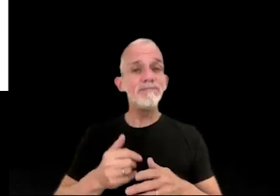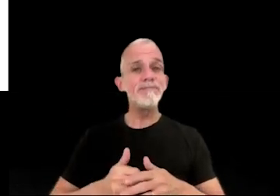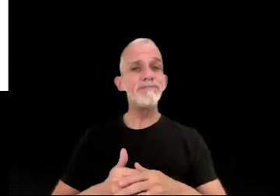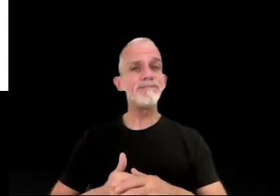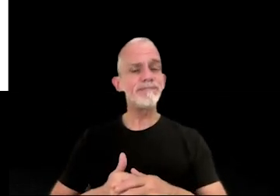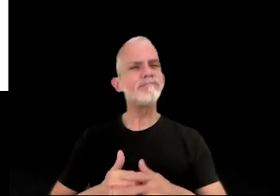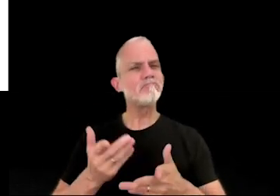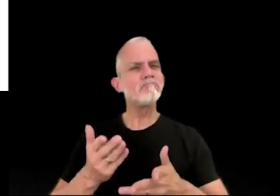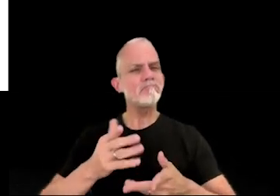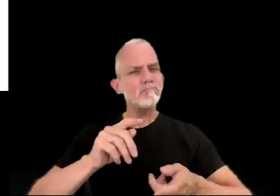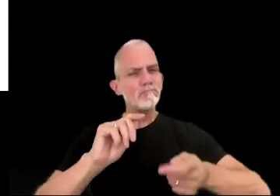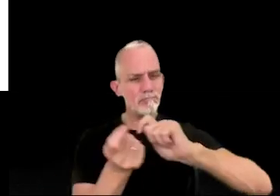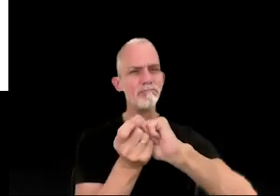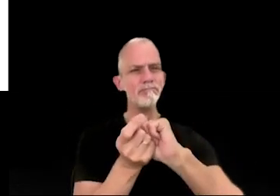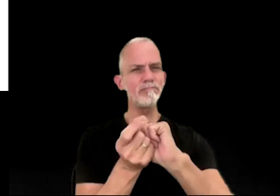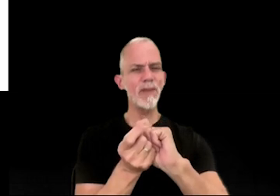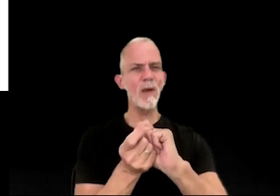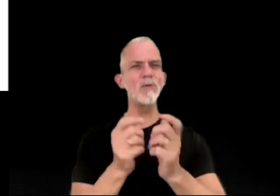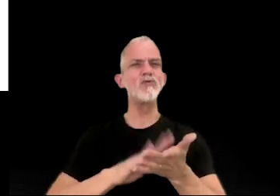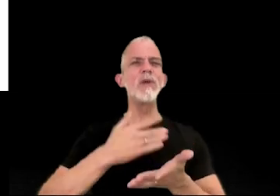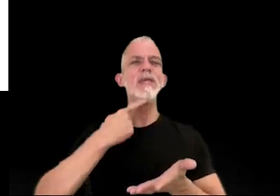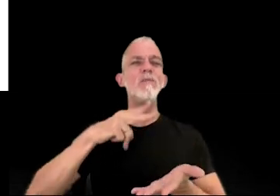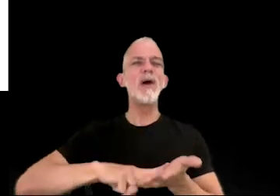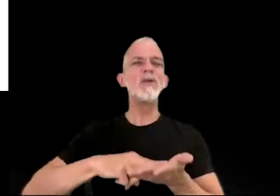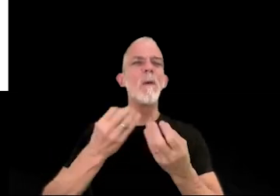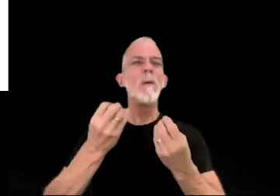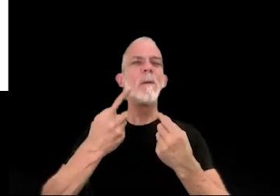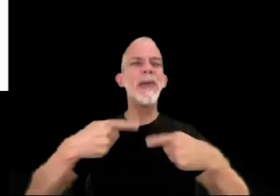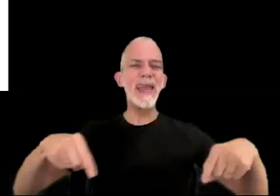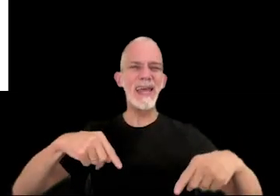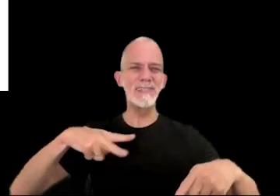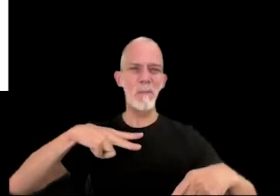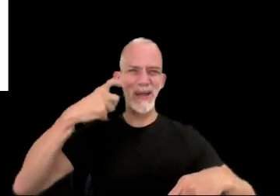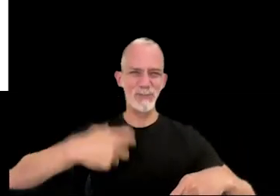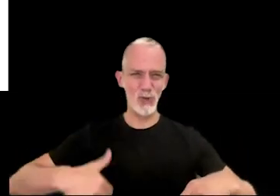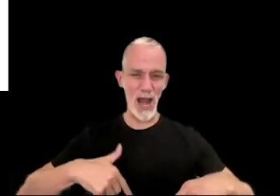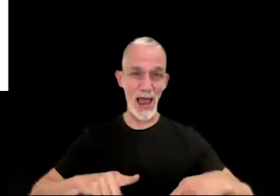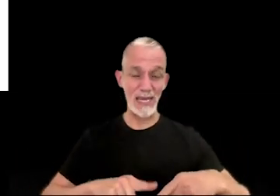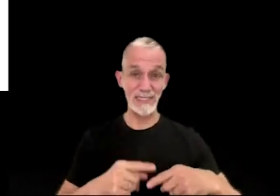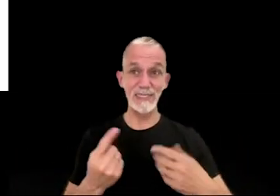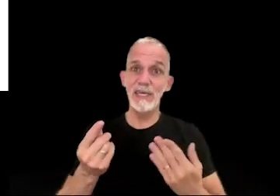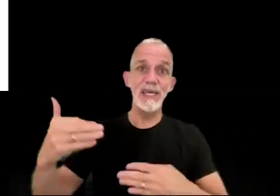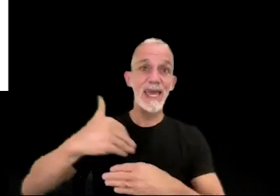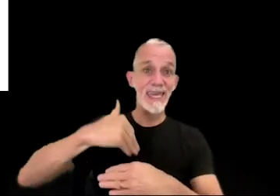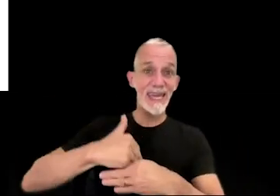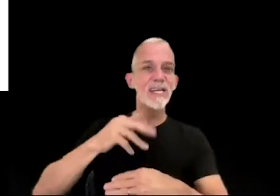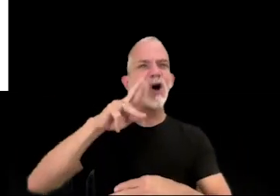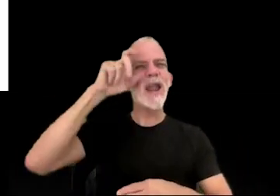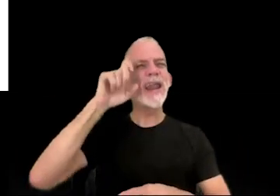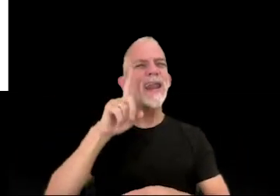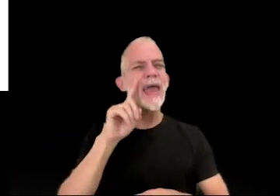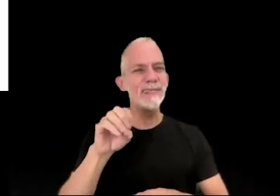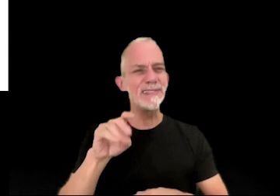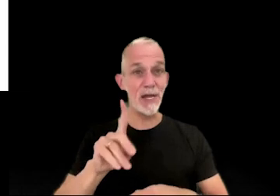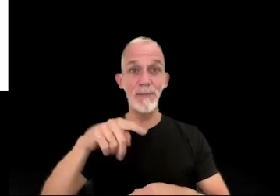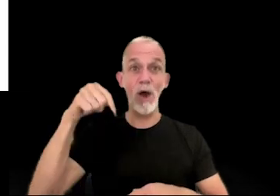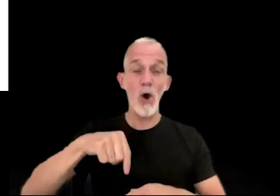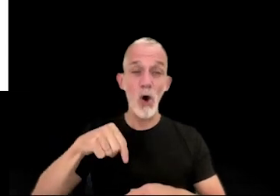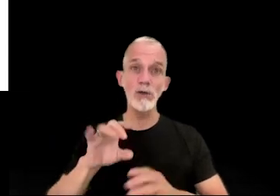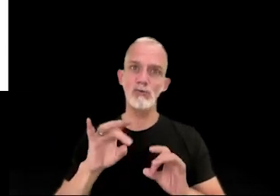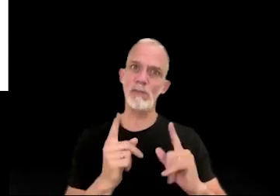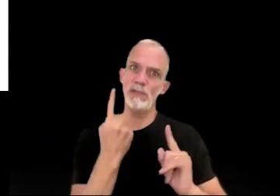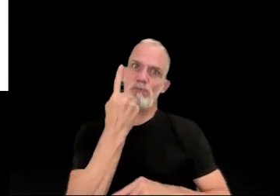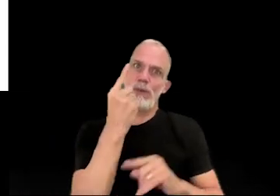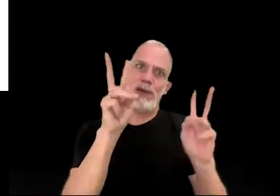unos cambios, unas adecuaciones al impuesto sobre los bienes personales y trae un régimen excepcional de ingreso que es el REIT. Hoy vamos a ver solo el primer título, pero